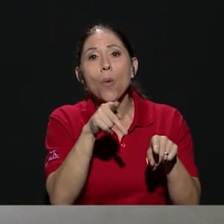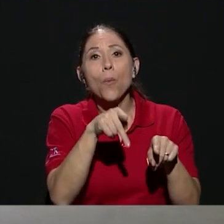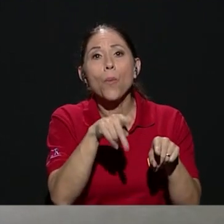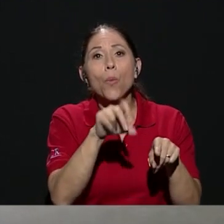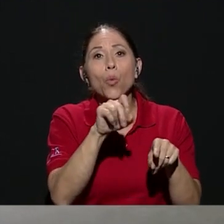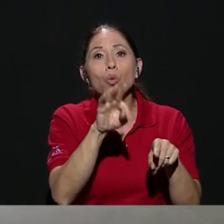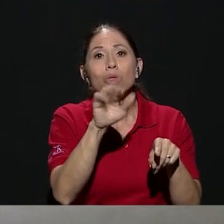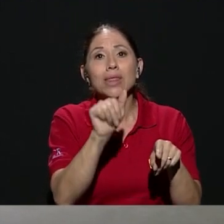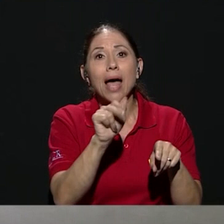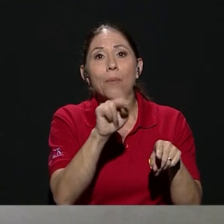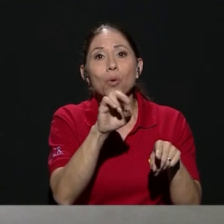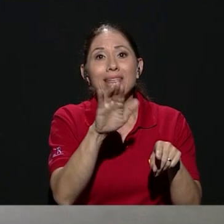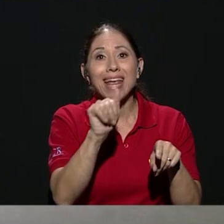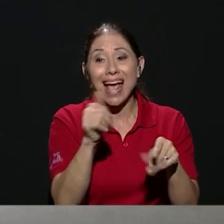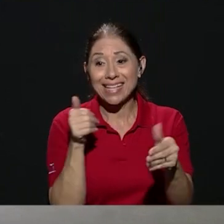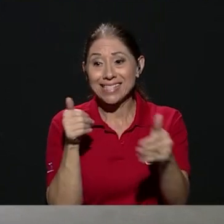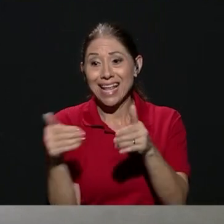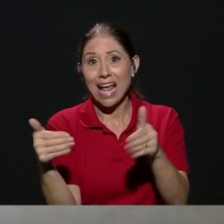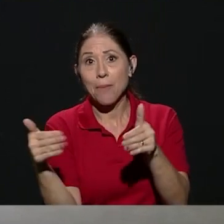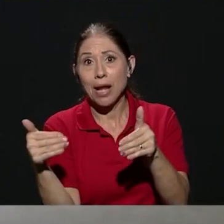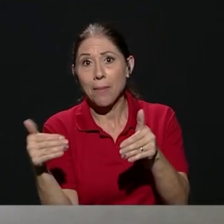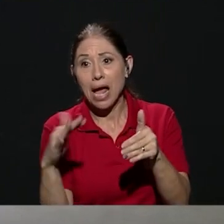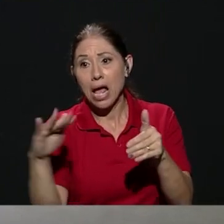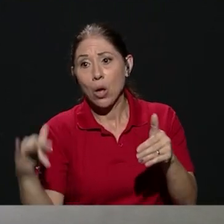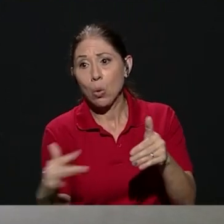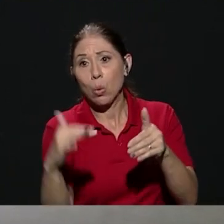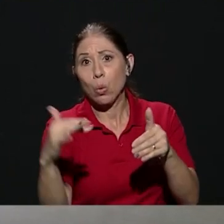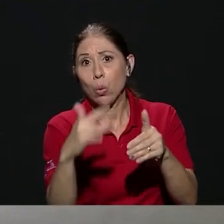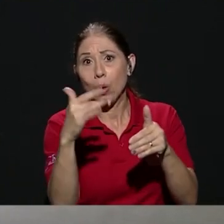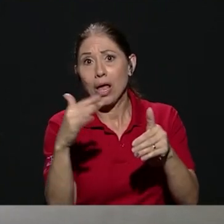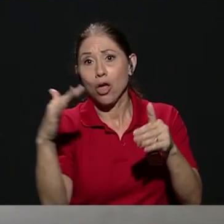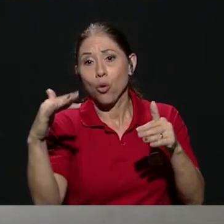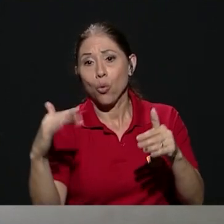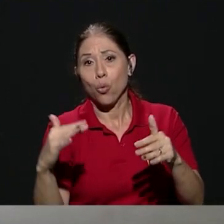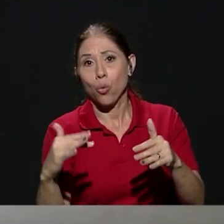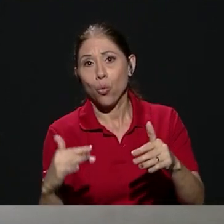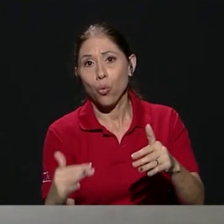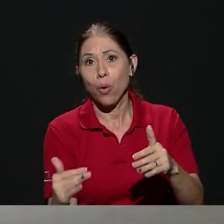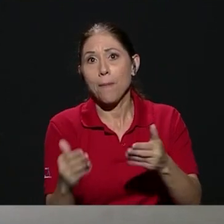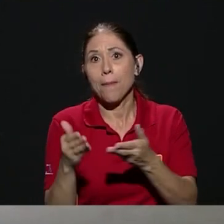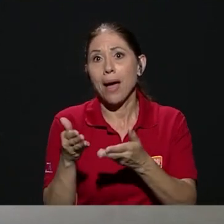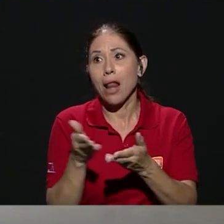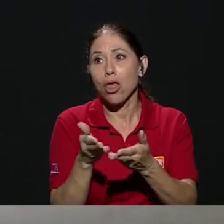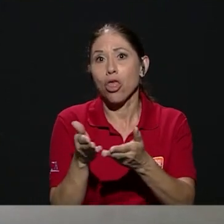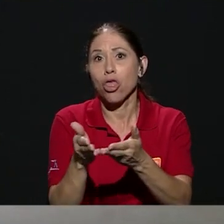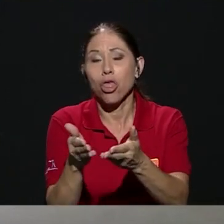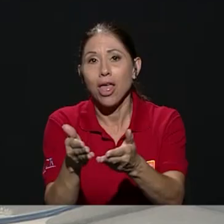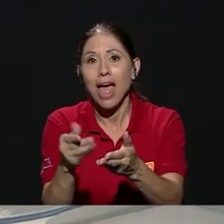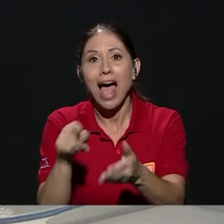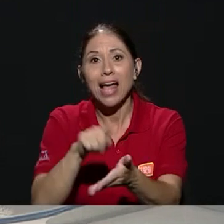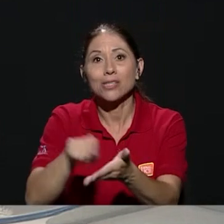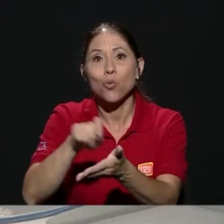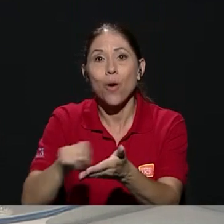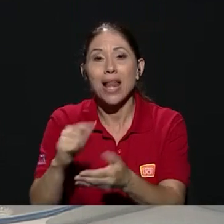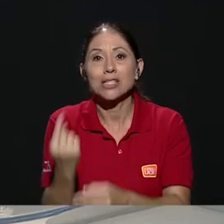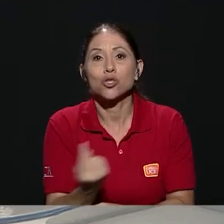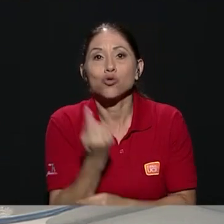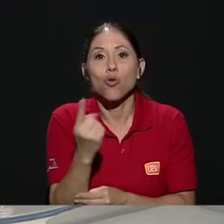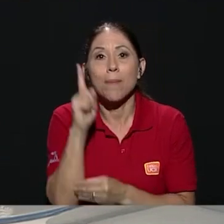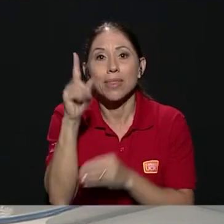Panamá, esperar que la marea baje y llegar hasta las escuelas unidocentes. Creo que